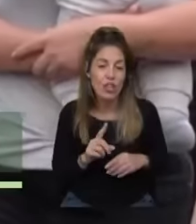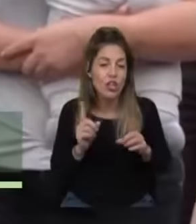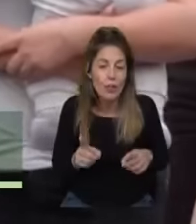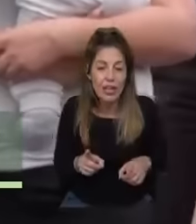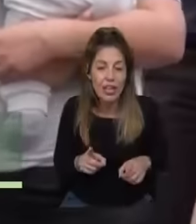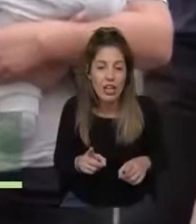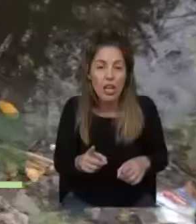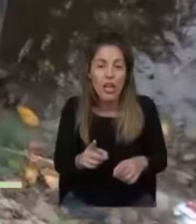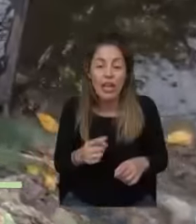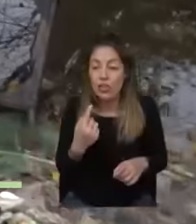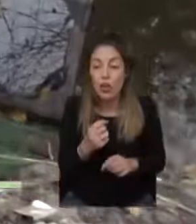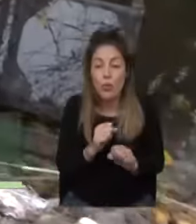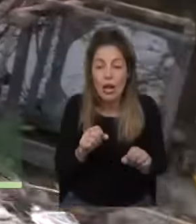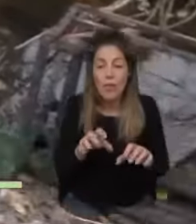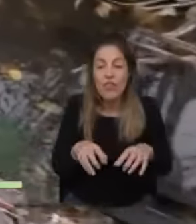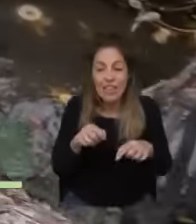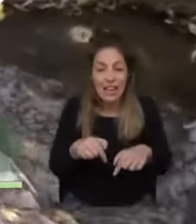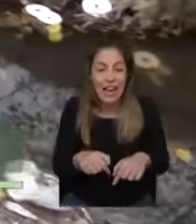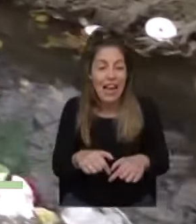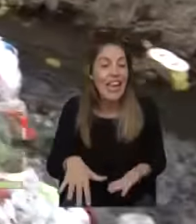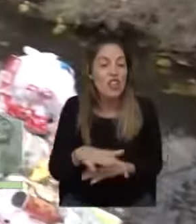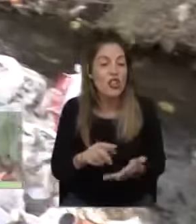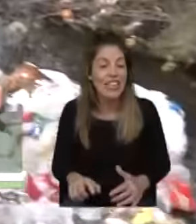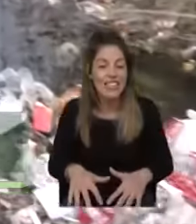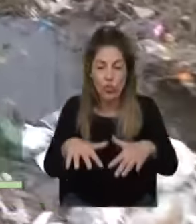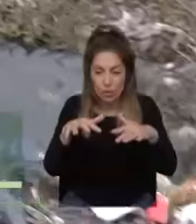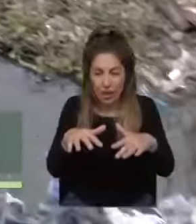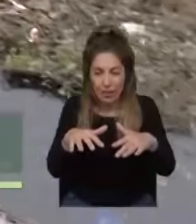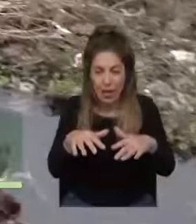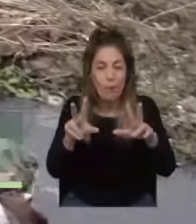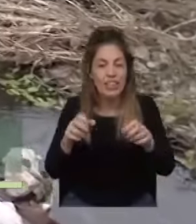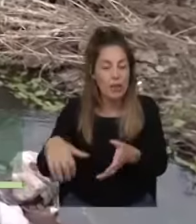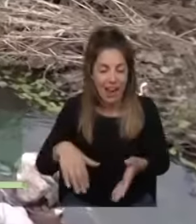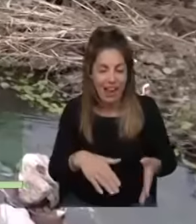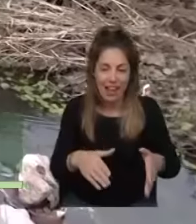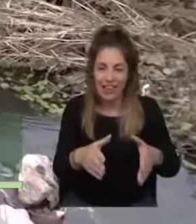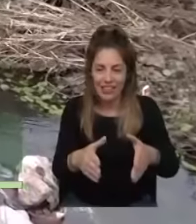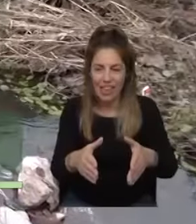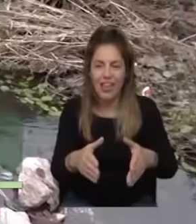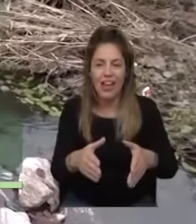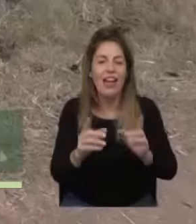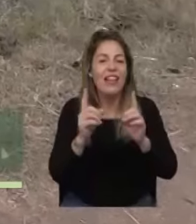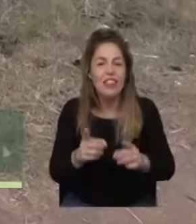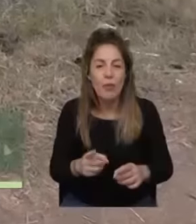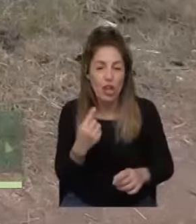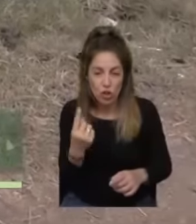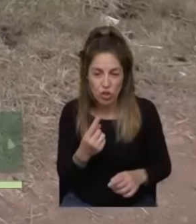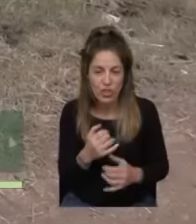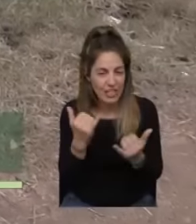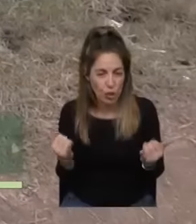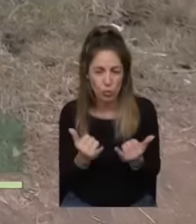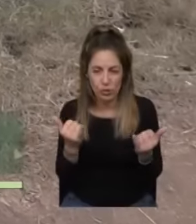nosotros podamos seguir viviendo acá. La zona es inundable, ¿tá? Más que nada por el tema de la cañada. También nosotros hace un